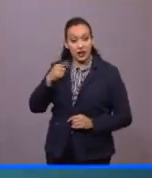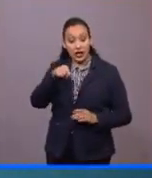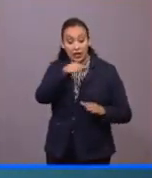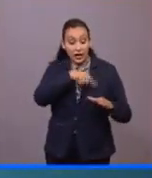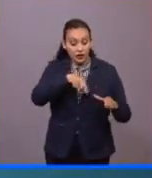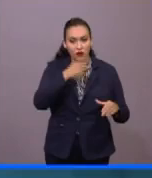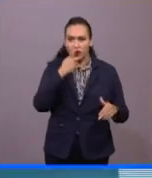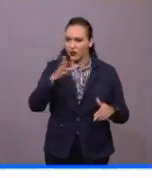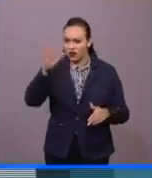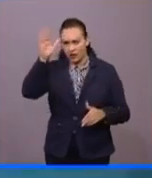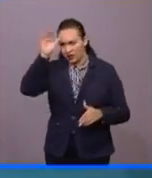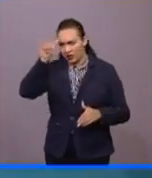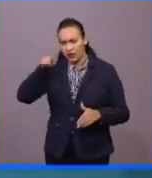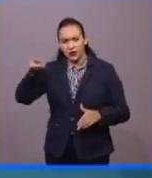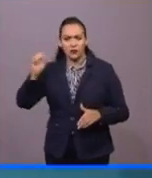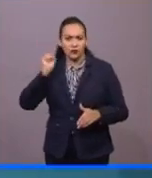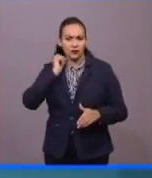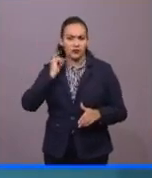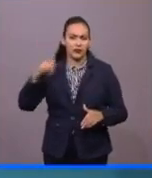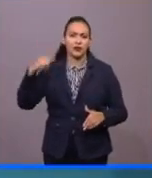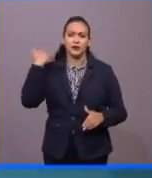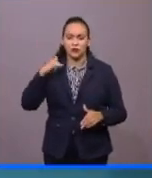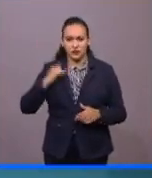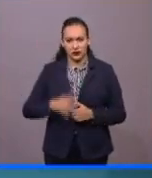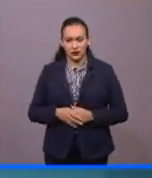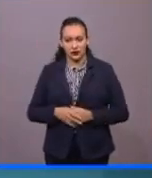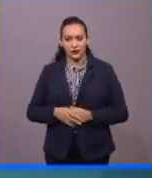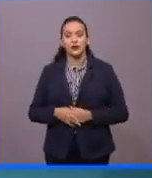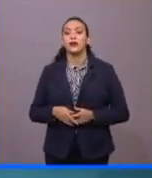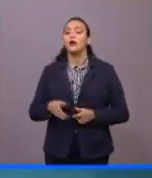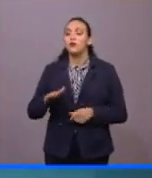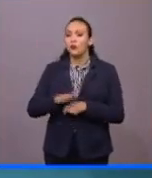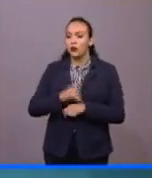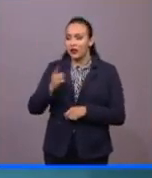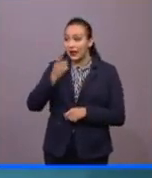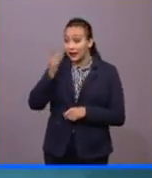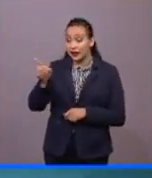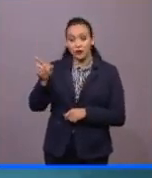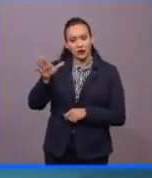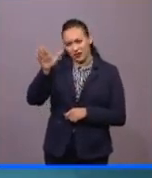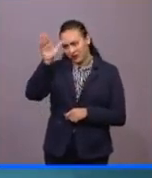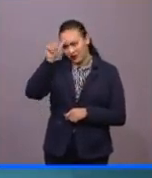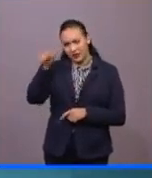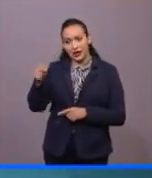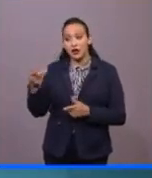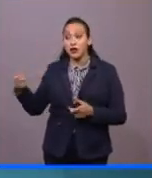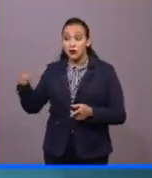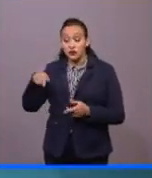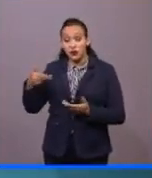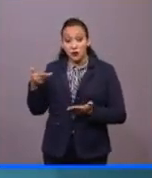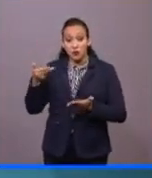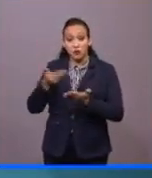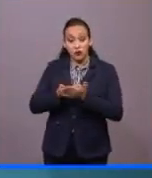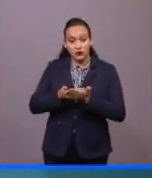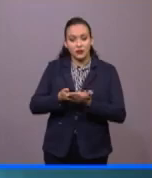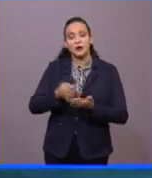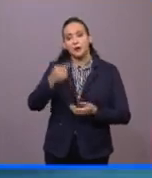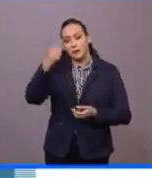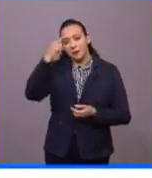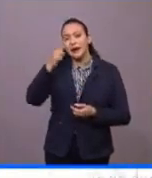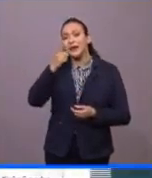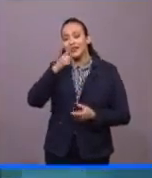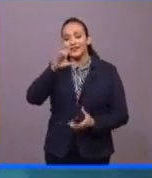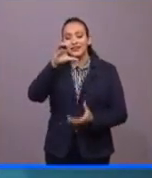al proceso legislativo del Congreso de Yucatán, mediante el que se rechazó una iniciativa para eliminar la definición